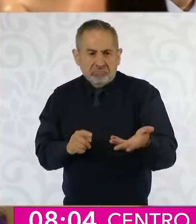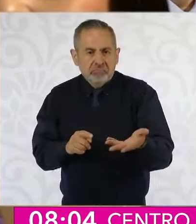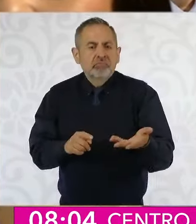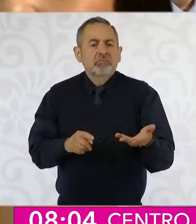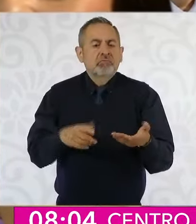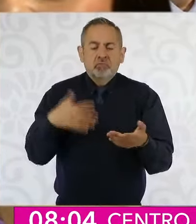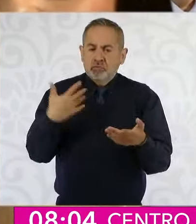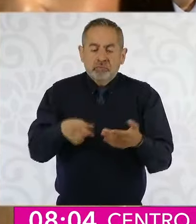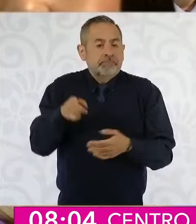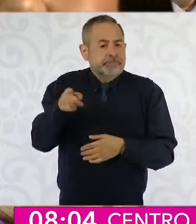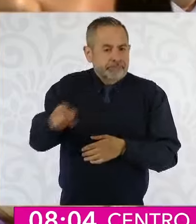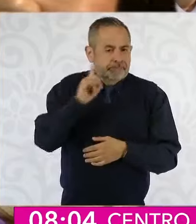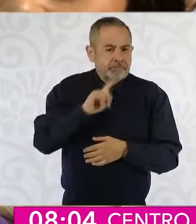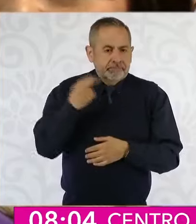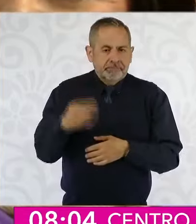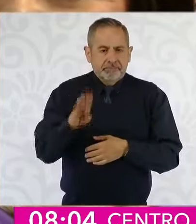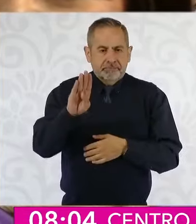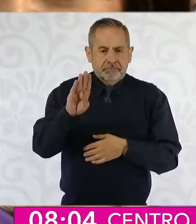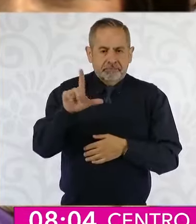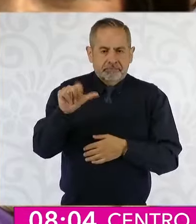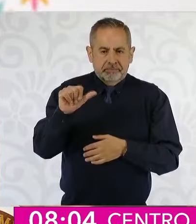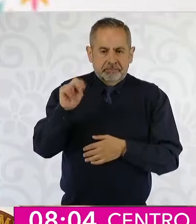sentido, pues Blanca también es